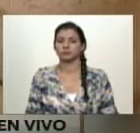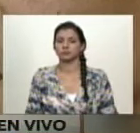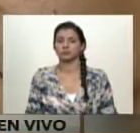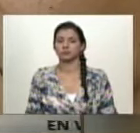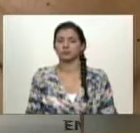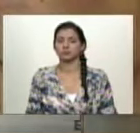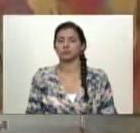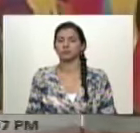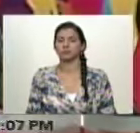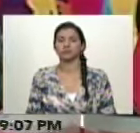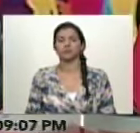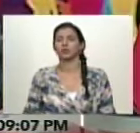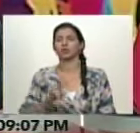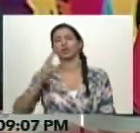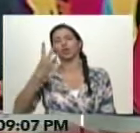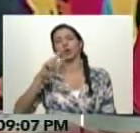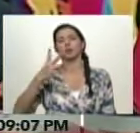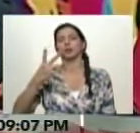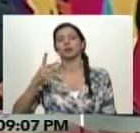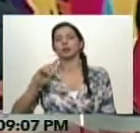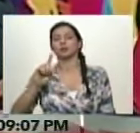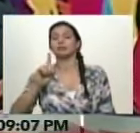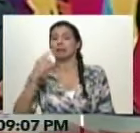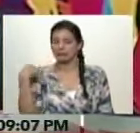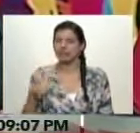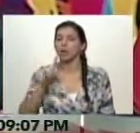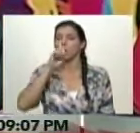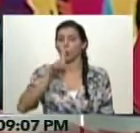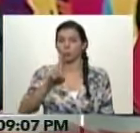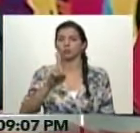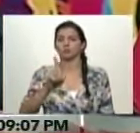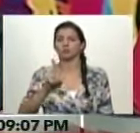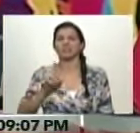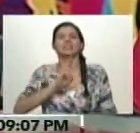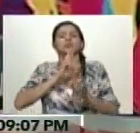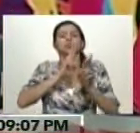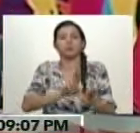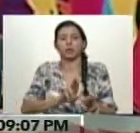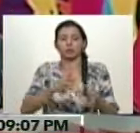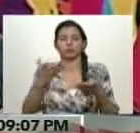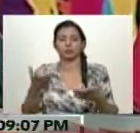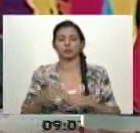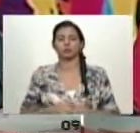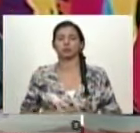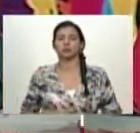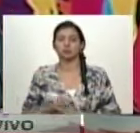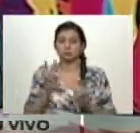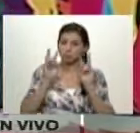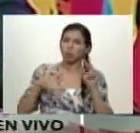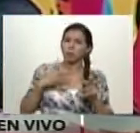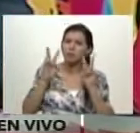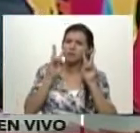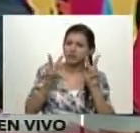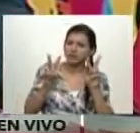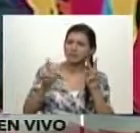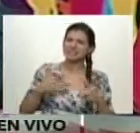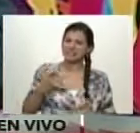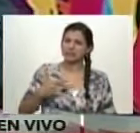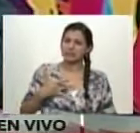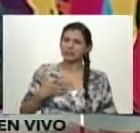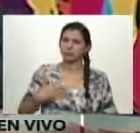O mejor dicho, no voy a decir un doble efecto, tiene un efecto que nosotros palpamos